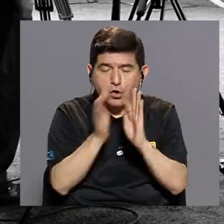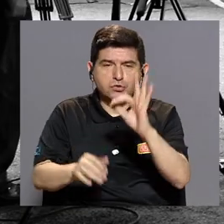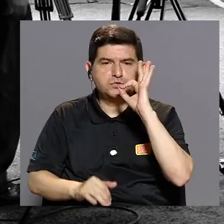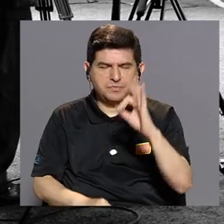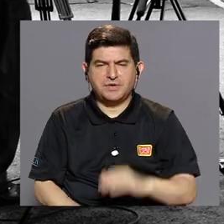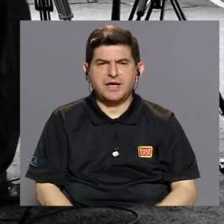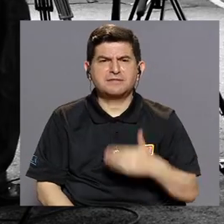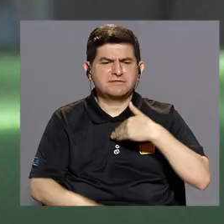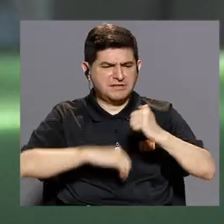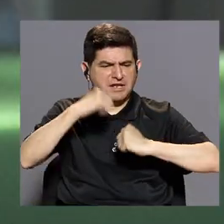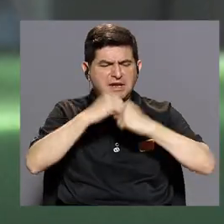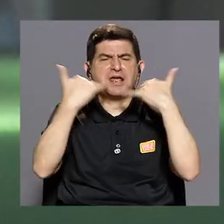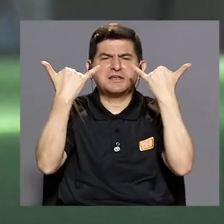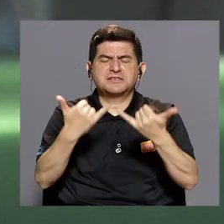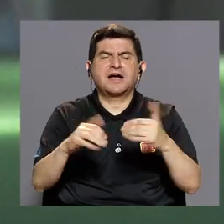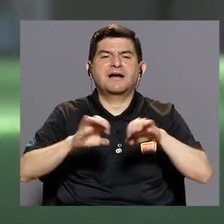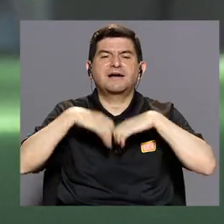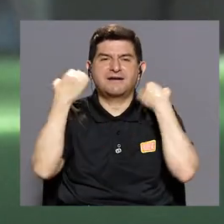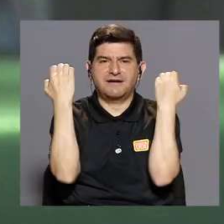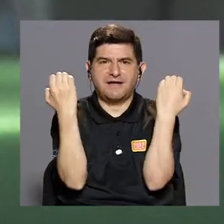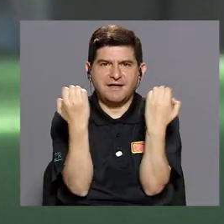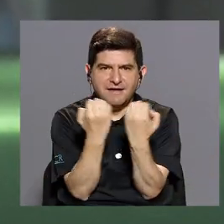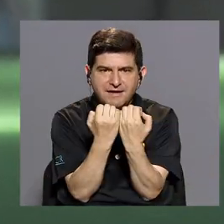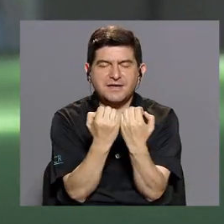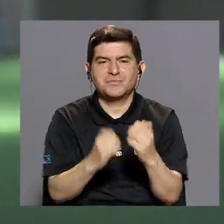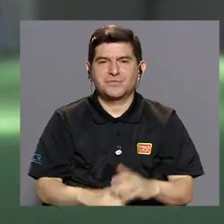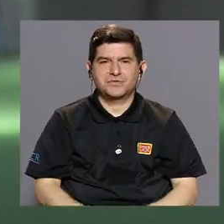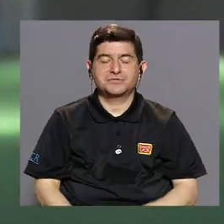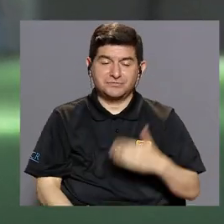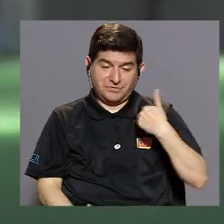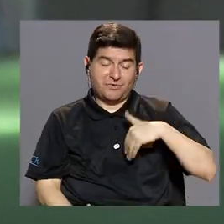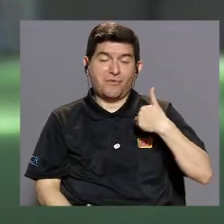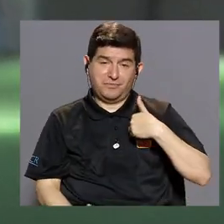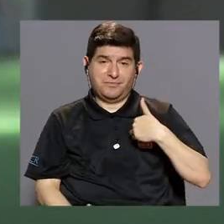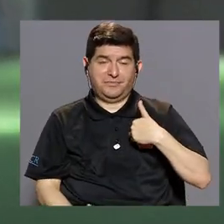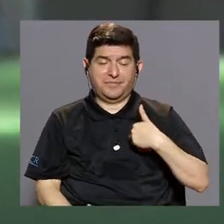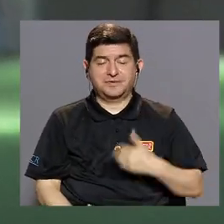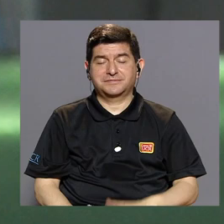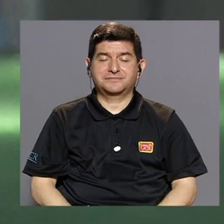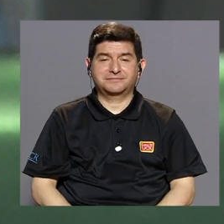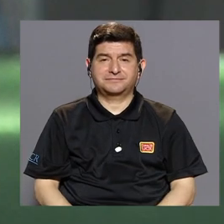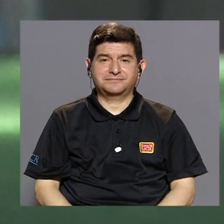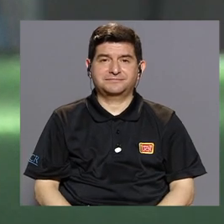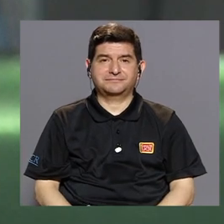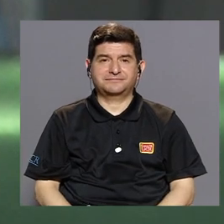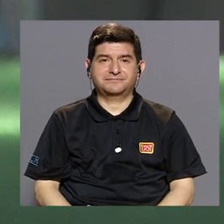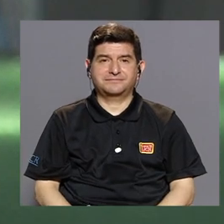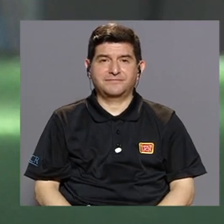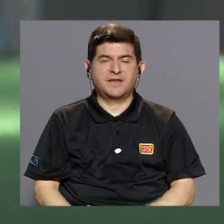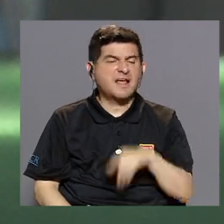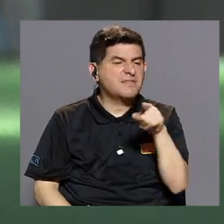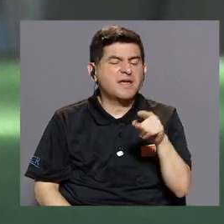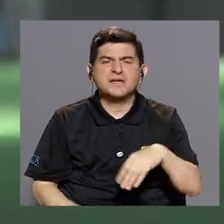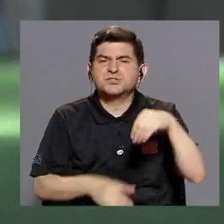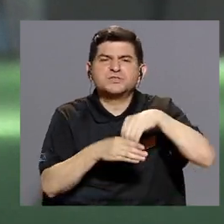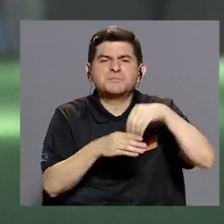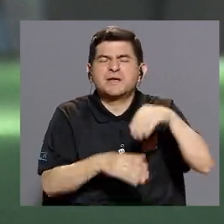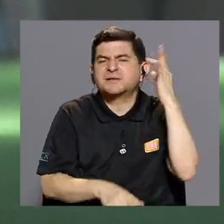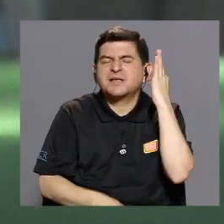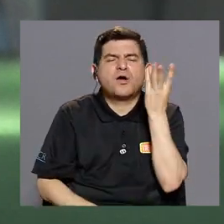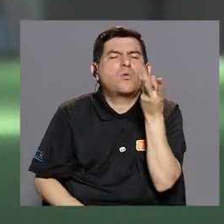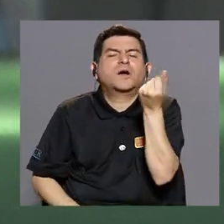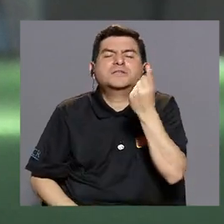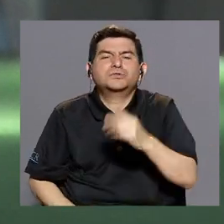bien. ¿Quiénes tienen la estructura ya? Los equipos masculinos o los equipos de hombres. ¿Cuántos de esos invierten en el